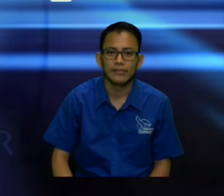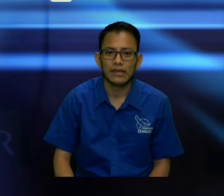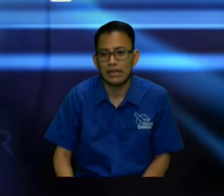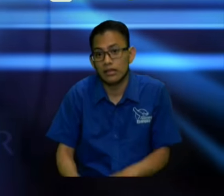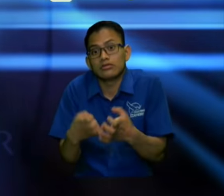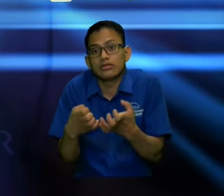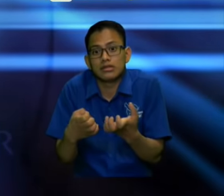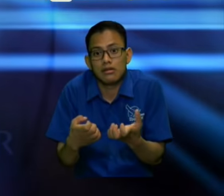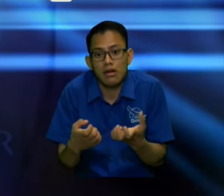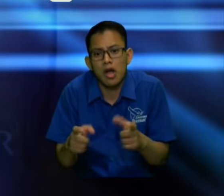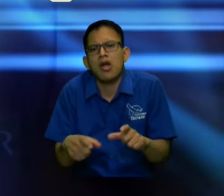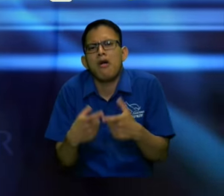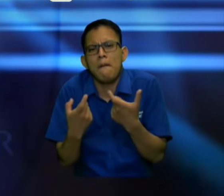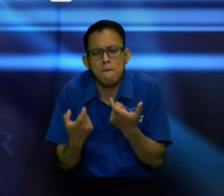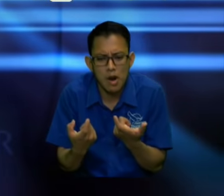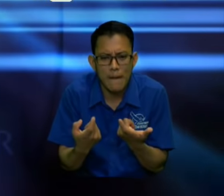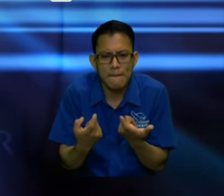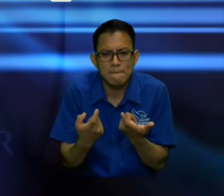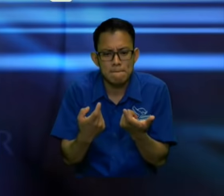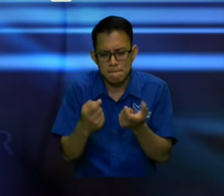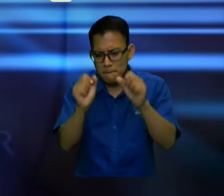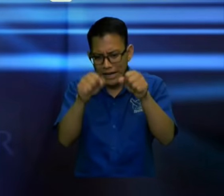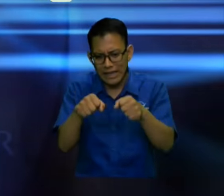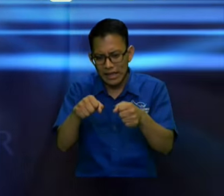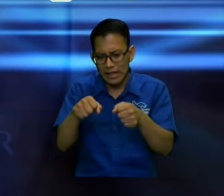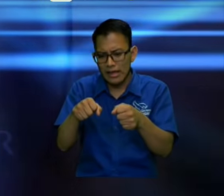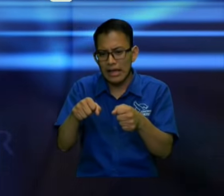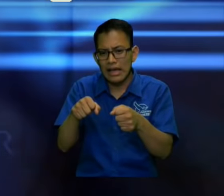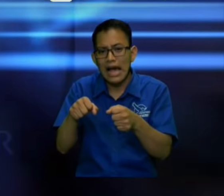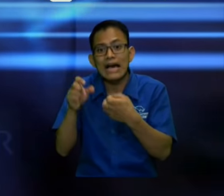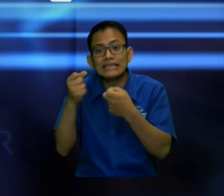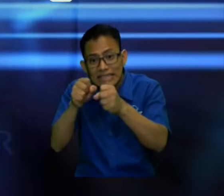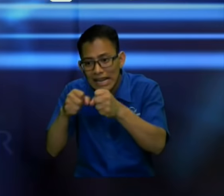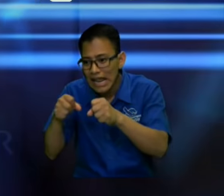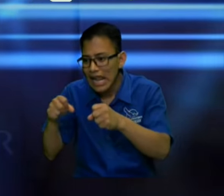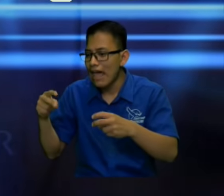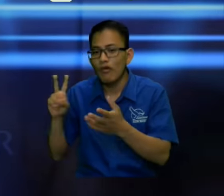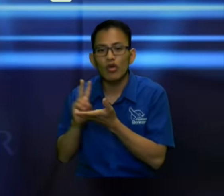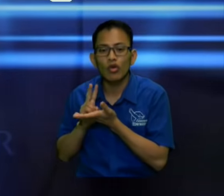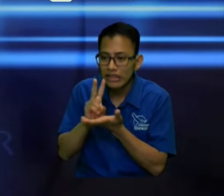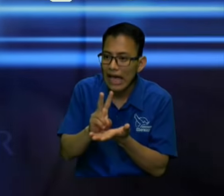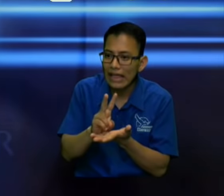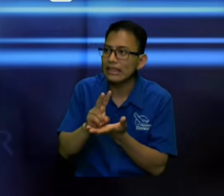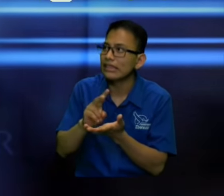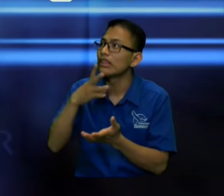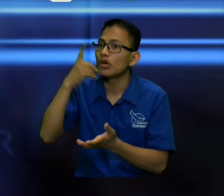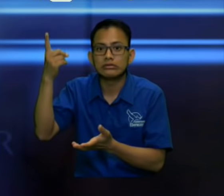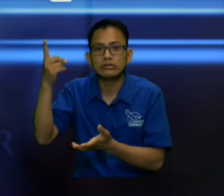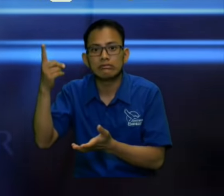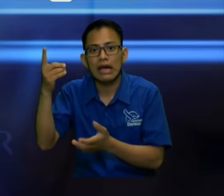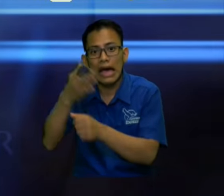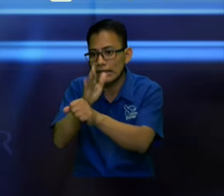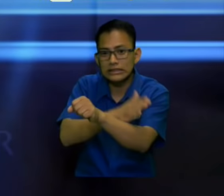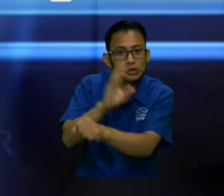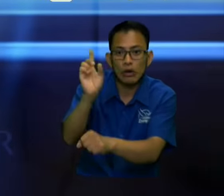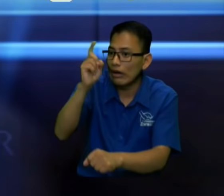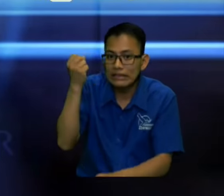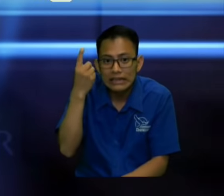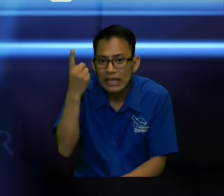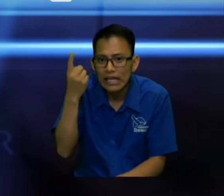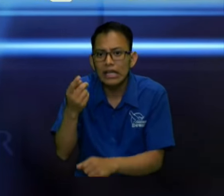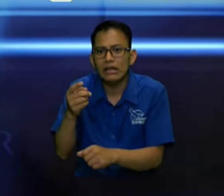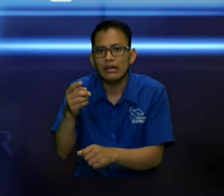Entonces, ¿cómo puede caminar en la voluntad perfecta del Señor si no la verifica? ¿Y cómo la puede verificar si no se